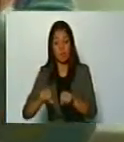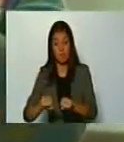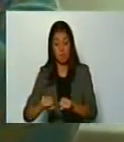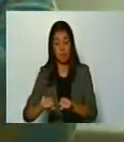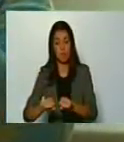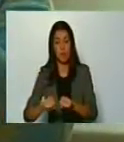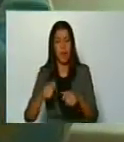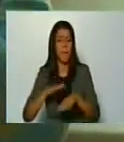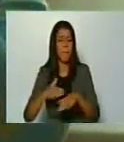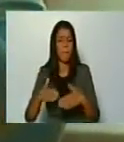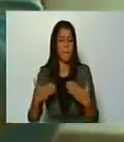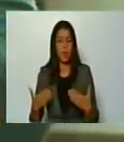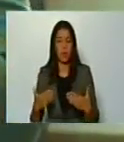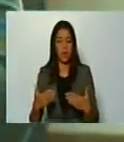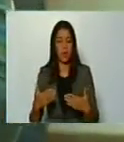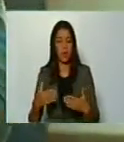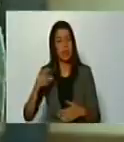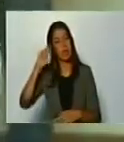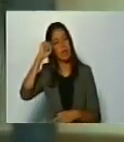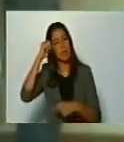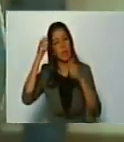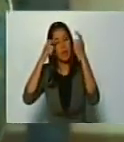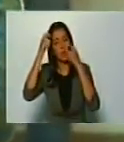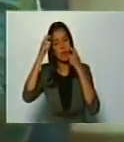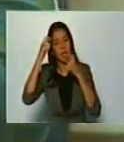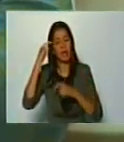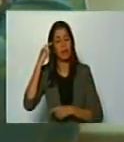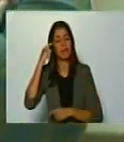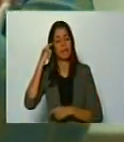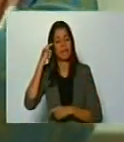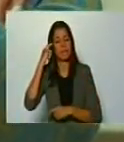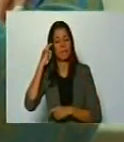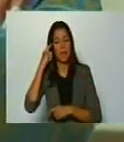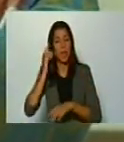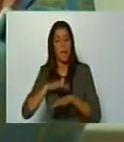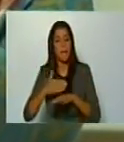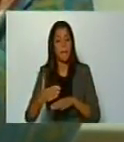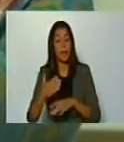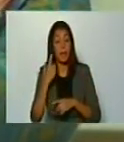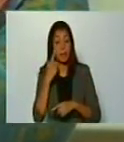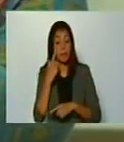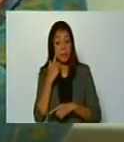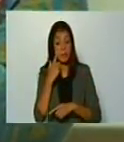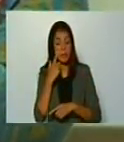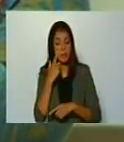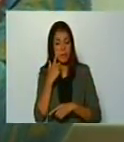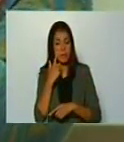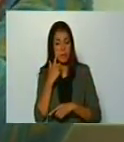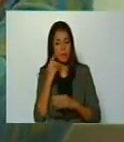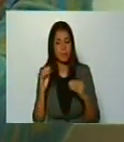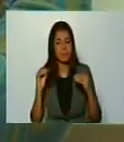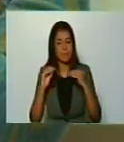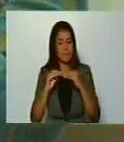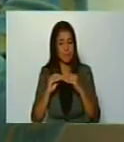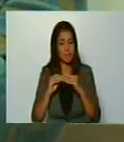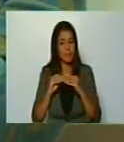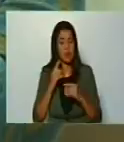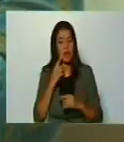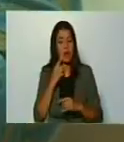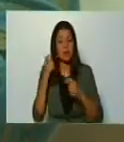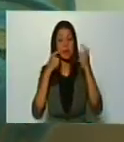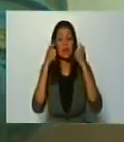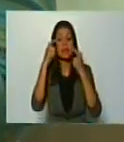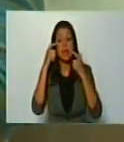¿Y por qué yo quiero recordar a Chávez en este momento? Porque fíjense qué particular. Hugo